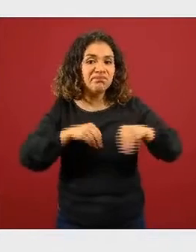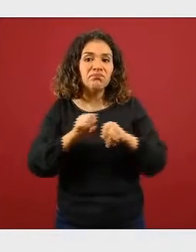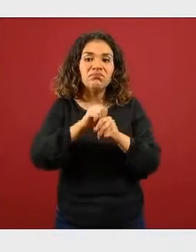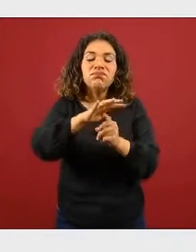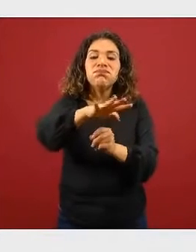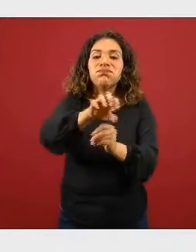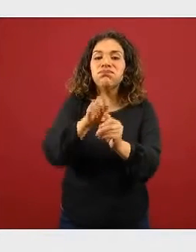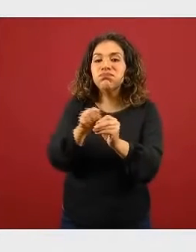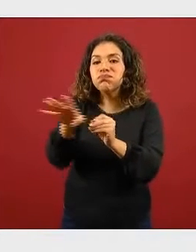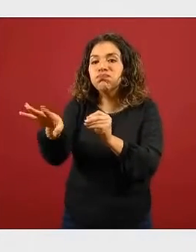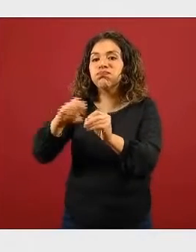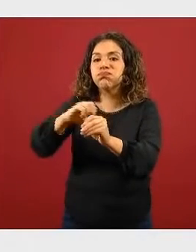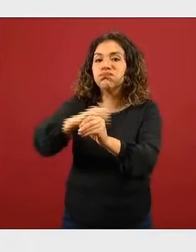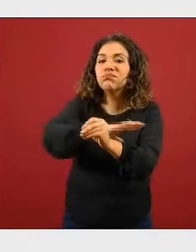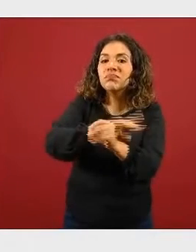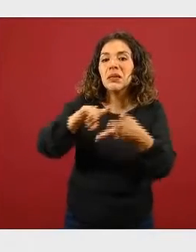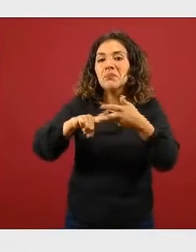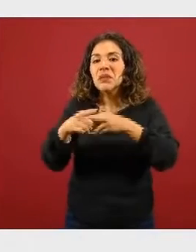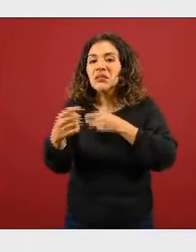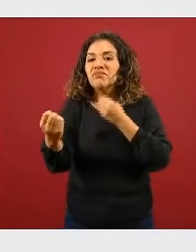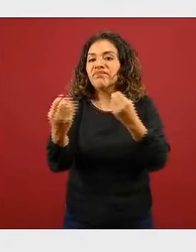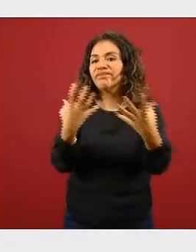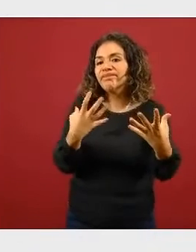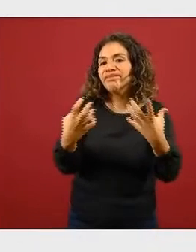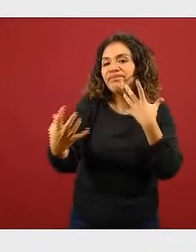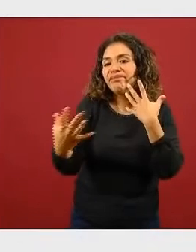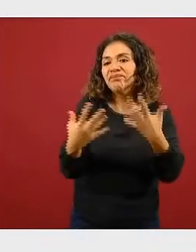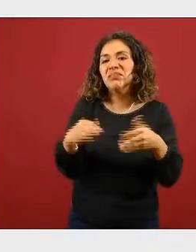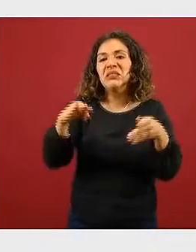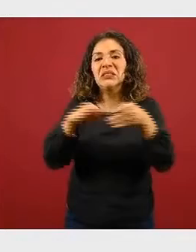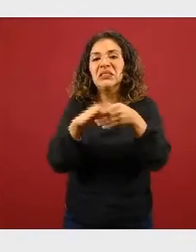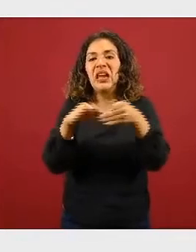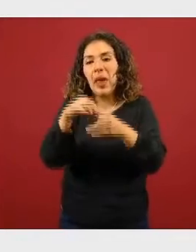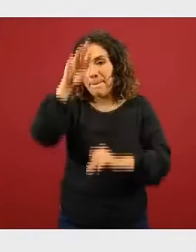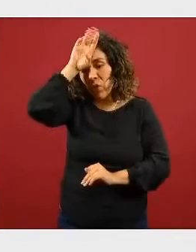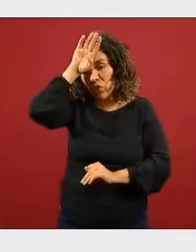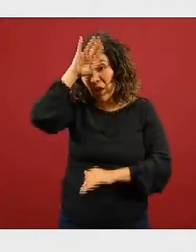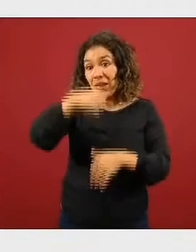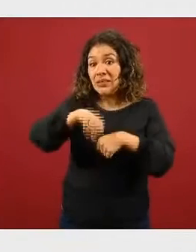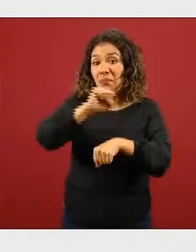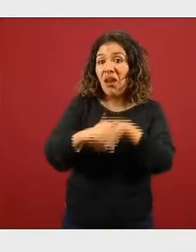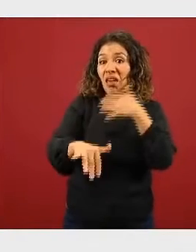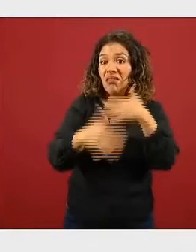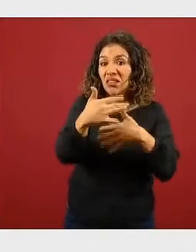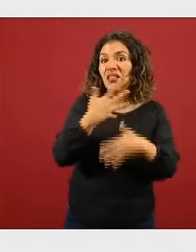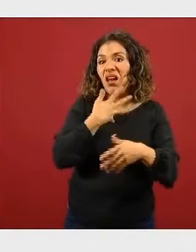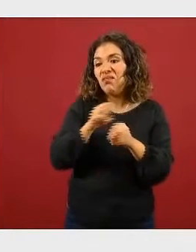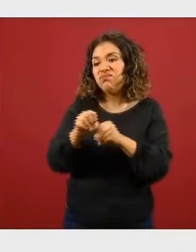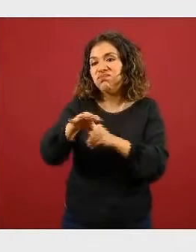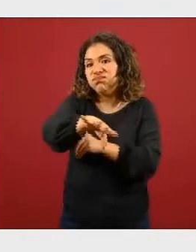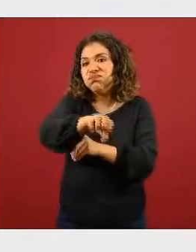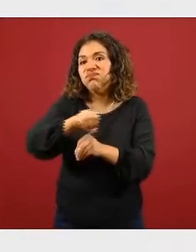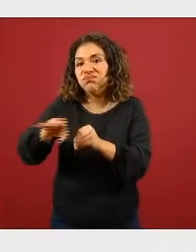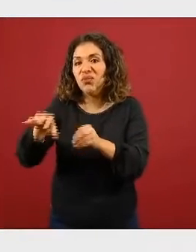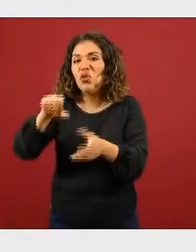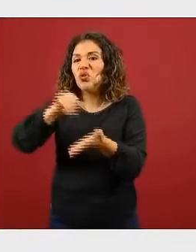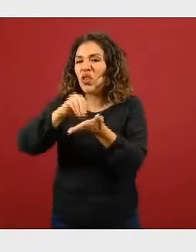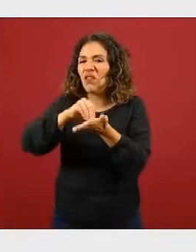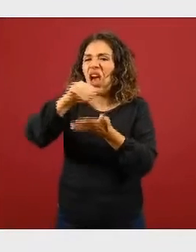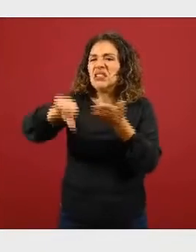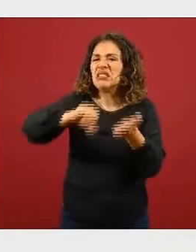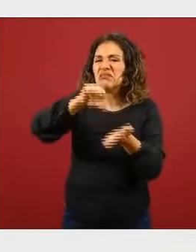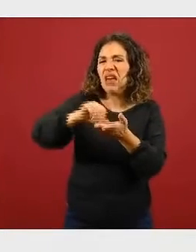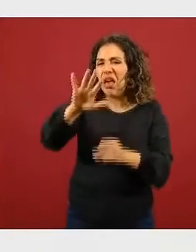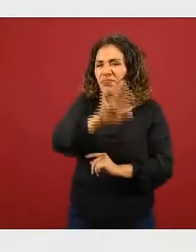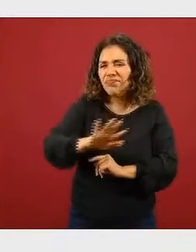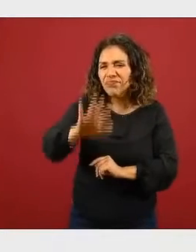dispersando en municipios aledaños, vecinos al mismo Monterrey. Ya para la 15 tenemos un poco más de dispersión, todavía en el centro, ya